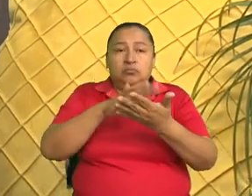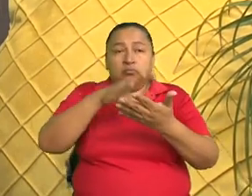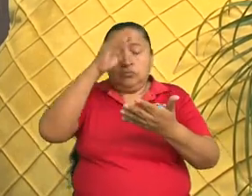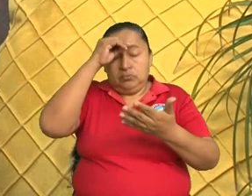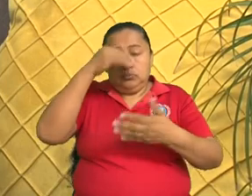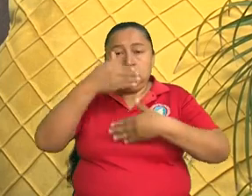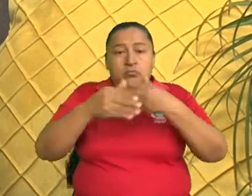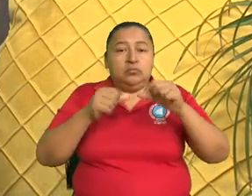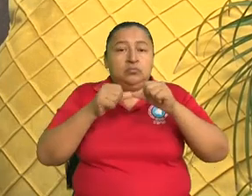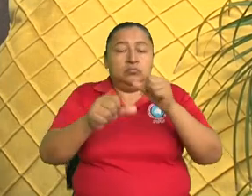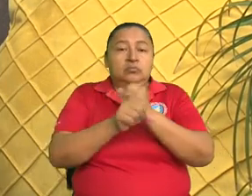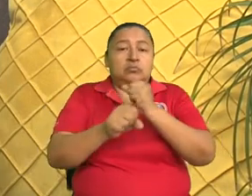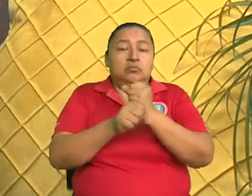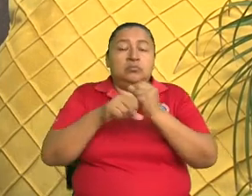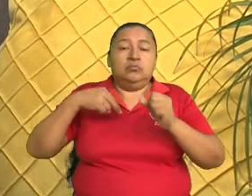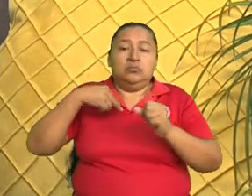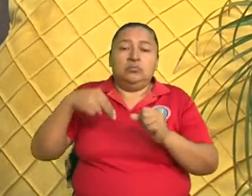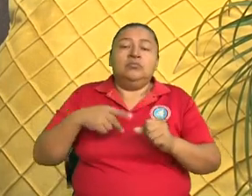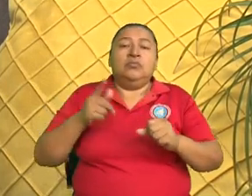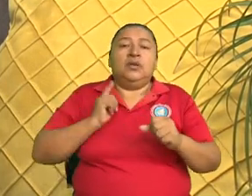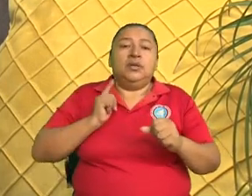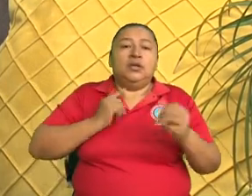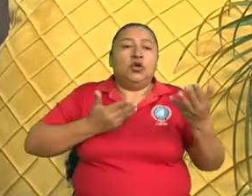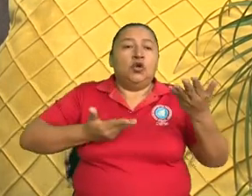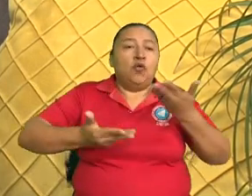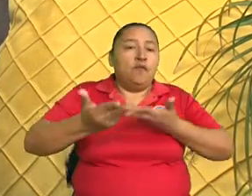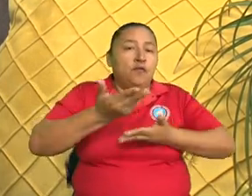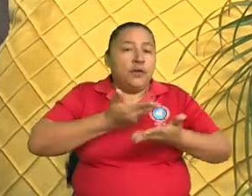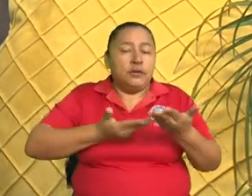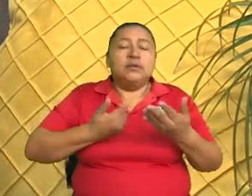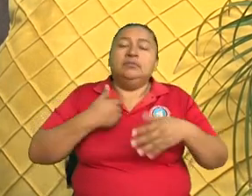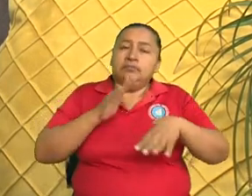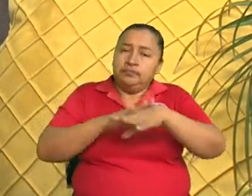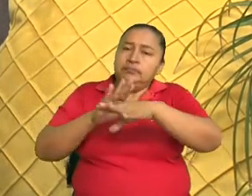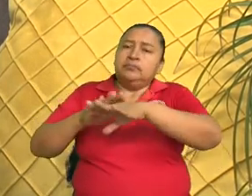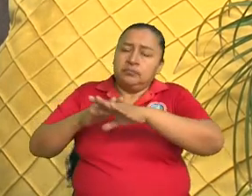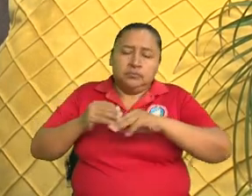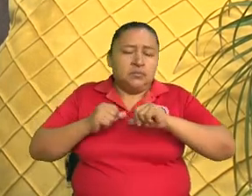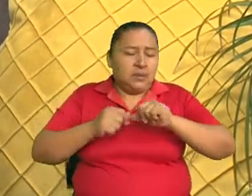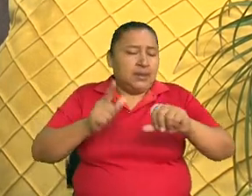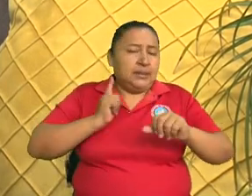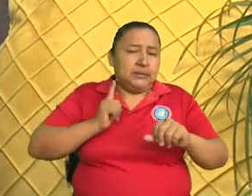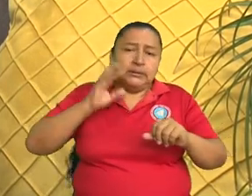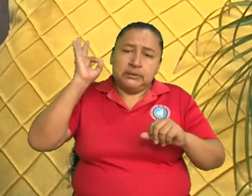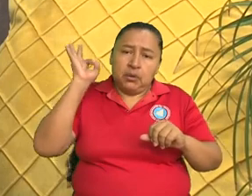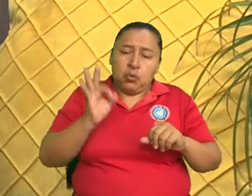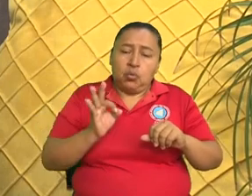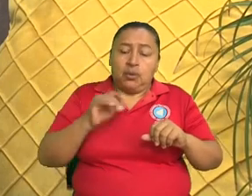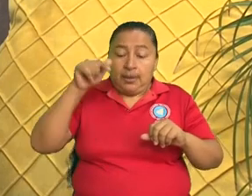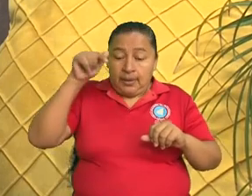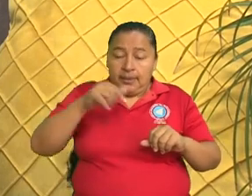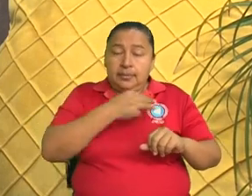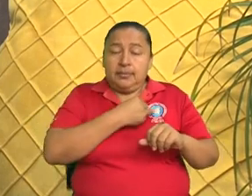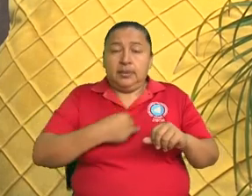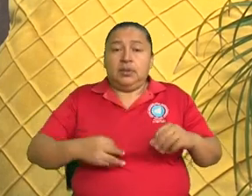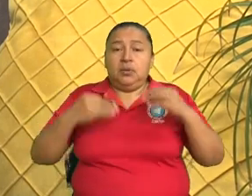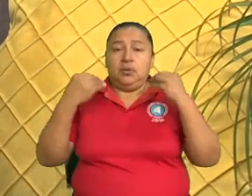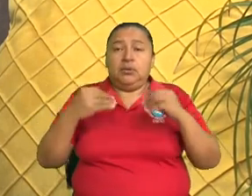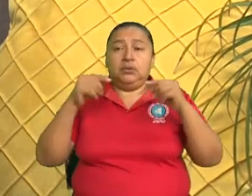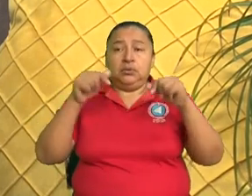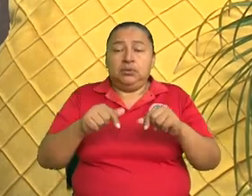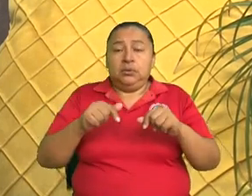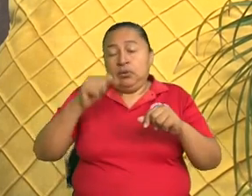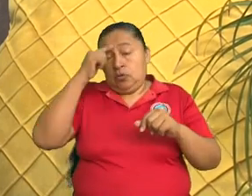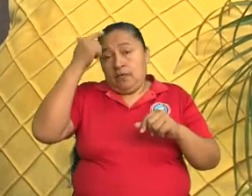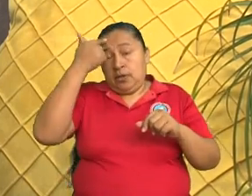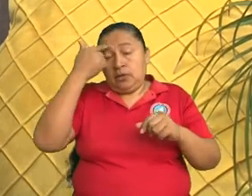continuar trabajando con nosotros y a tener confianza, a invitarlos, a convocarlos, a que tengan la certeza que este Ministerio de Educación, el